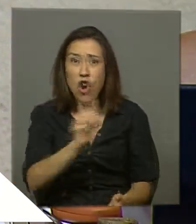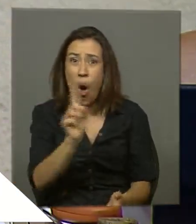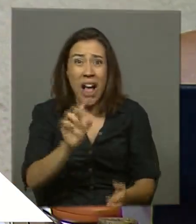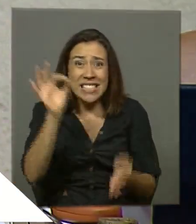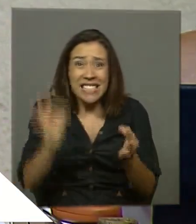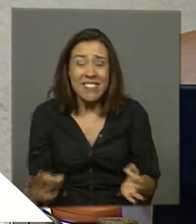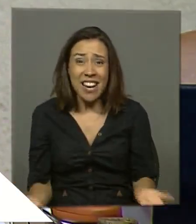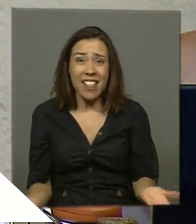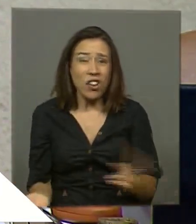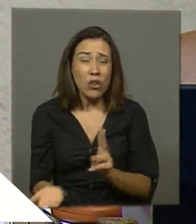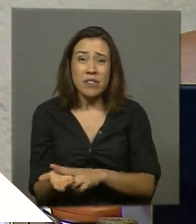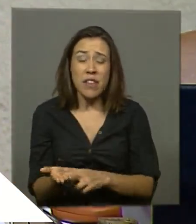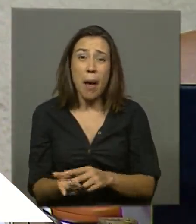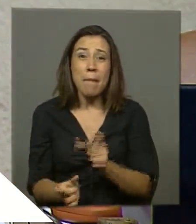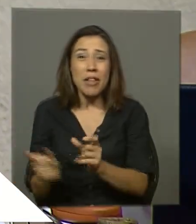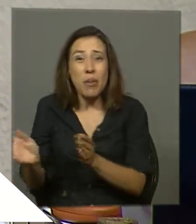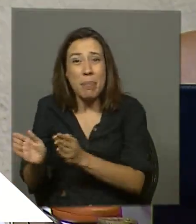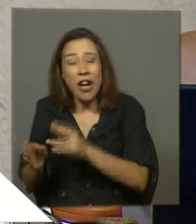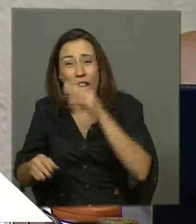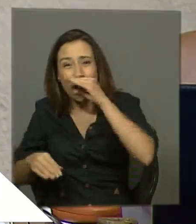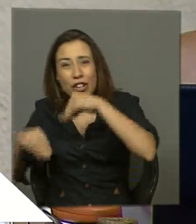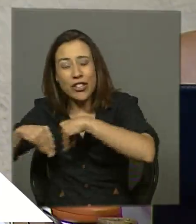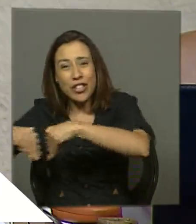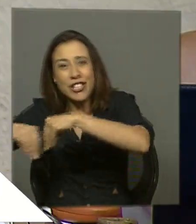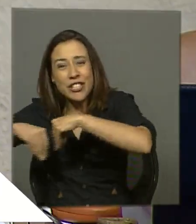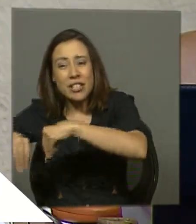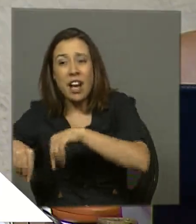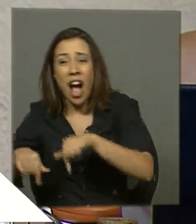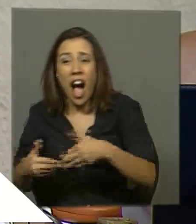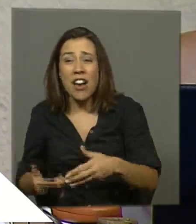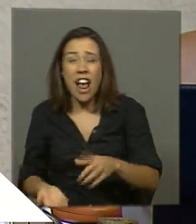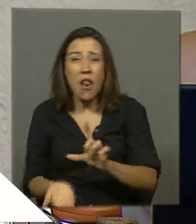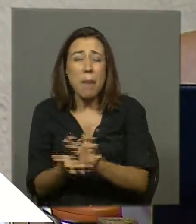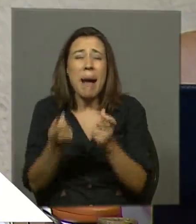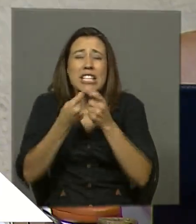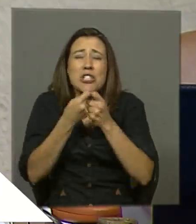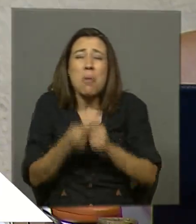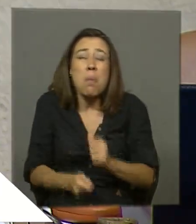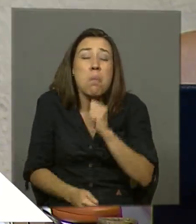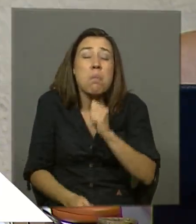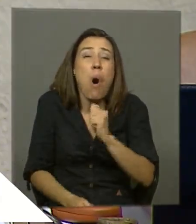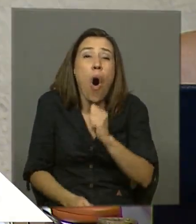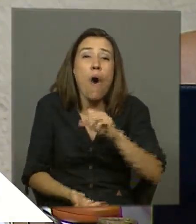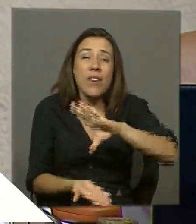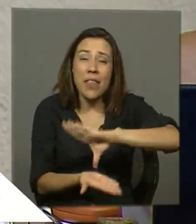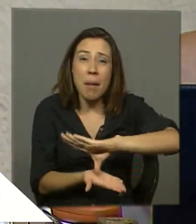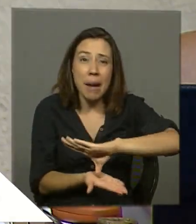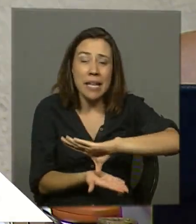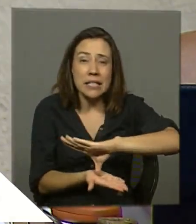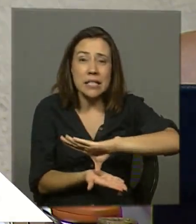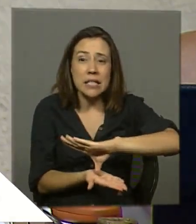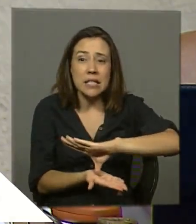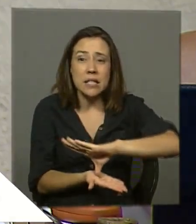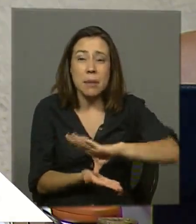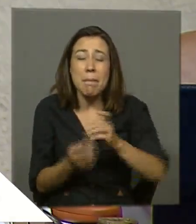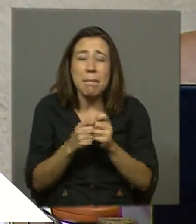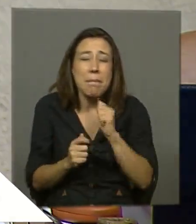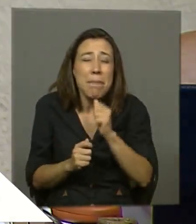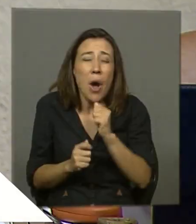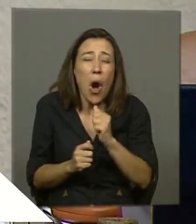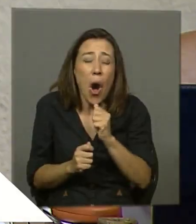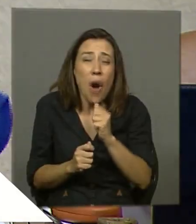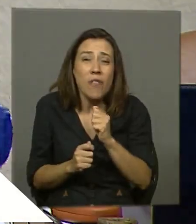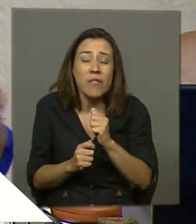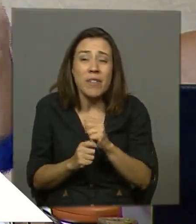es cierto los pequeños agricultores hoy día mire estamos en los sectores más pobres del país más pobres en El